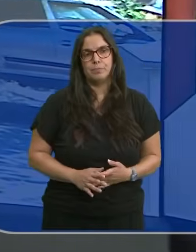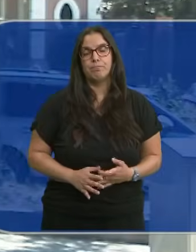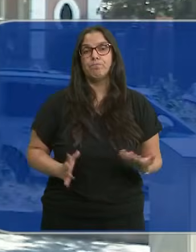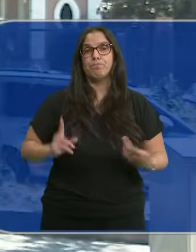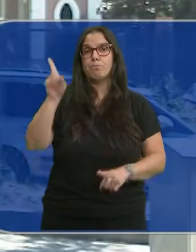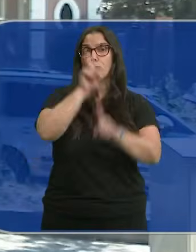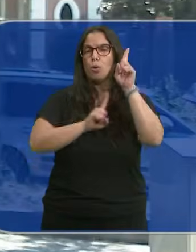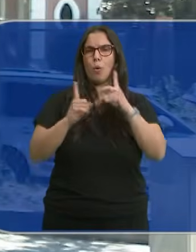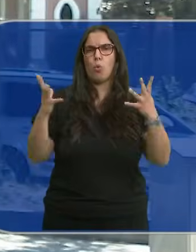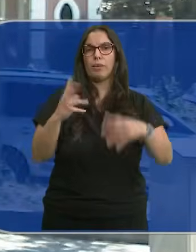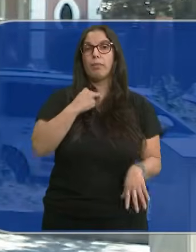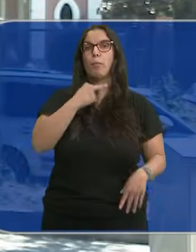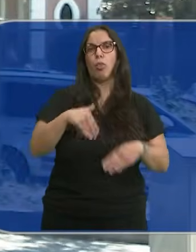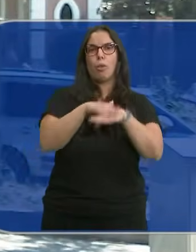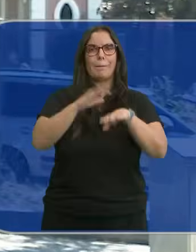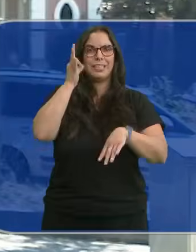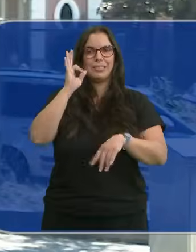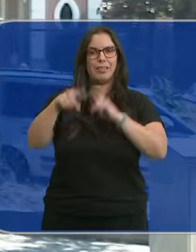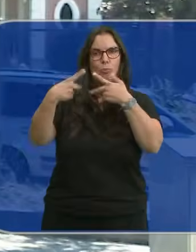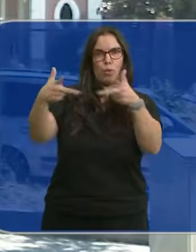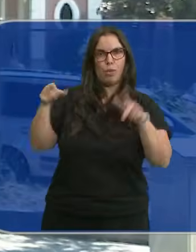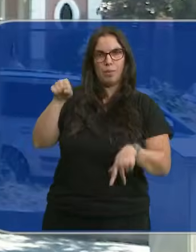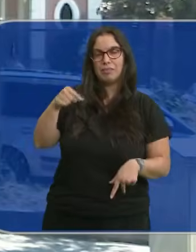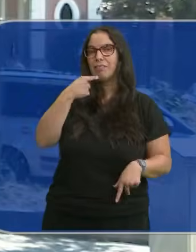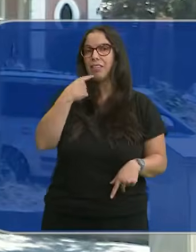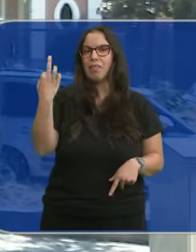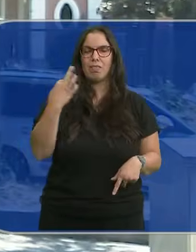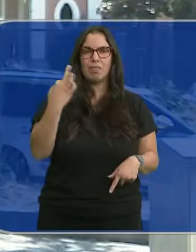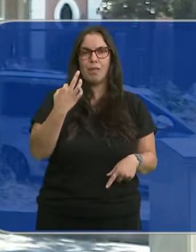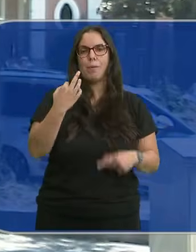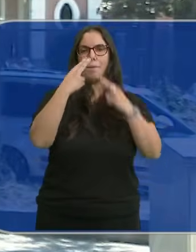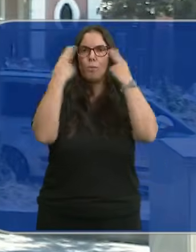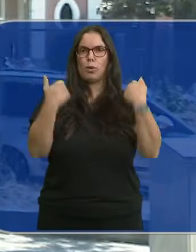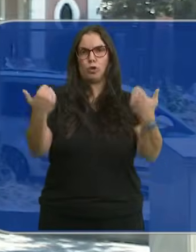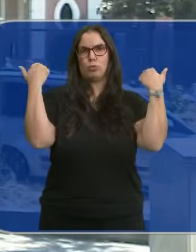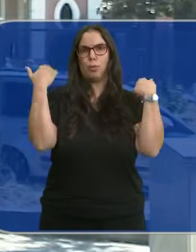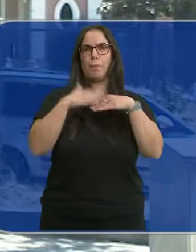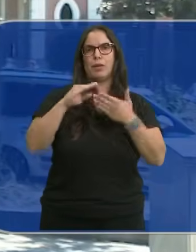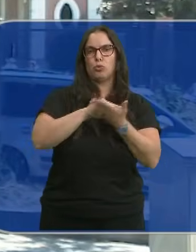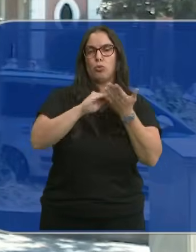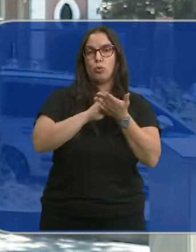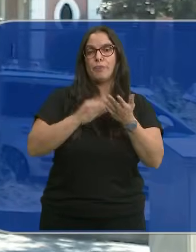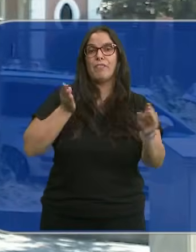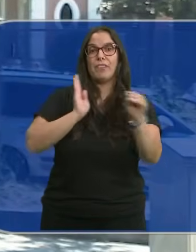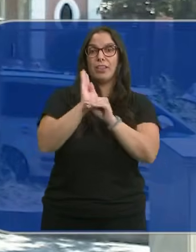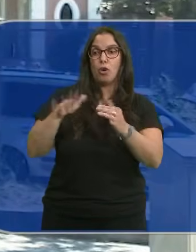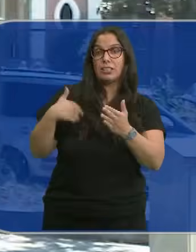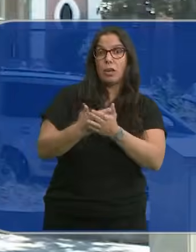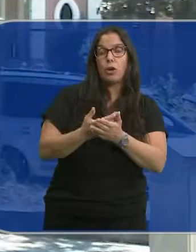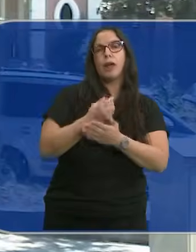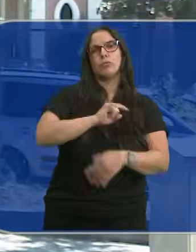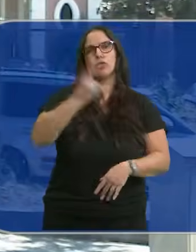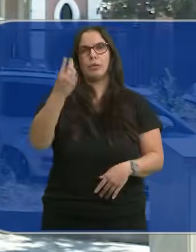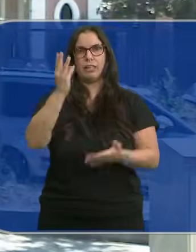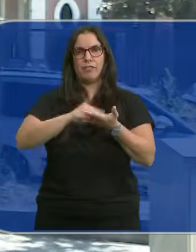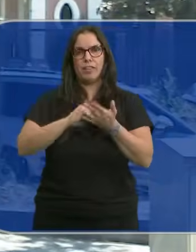Sí, un problema urgente, ha asegurado la ministra en rueda de prensa, que debe ser tratado desde lo público. Este plan triplica la financiación hasta los 7.000 millones de